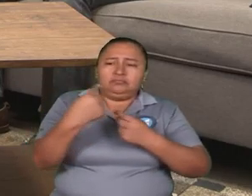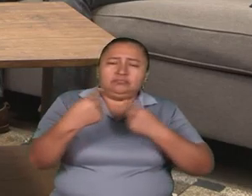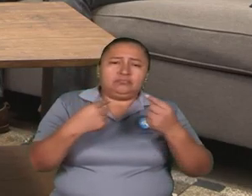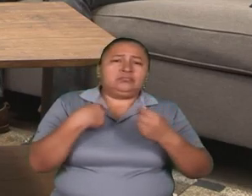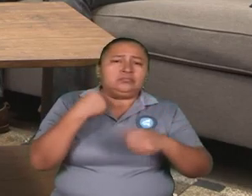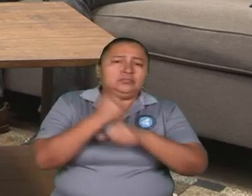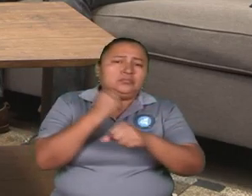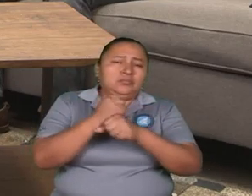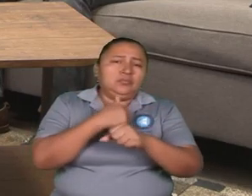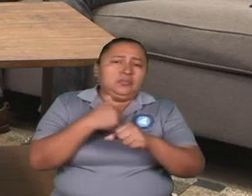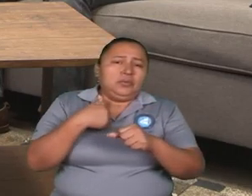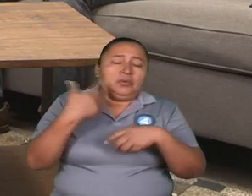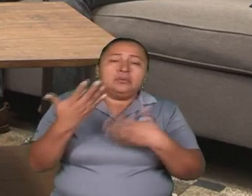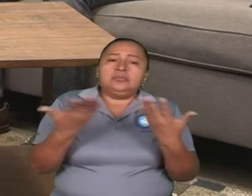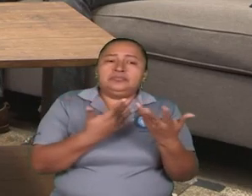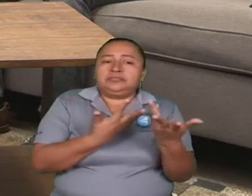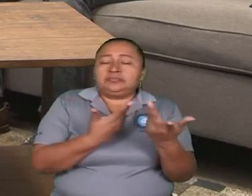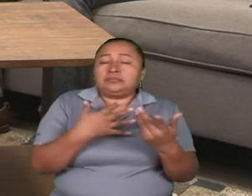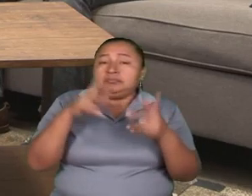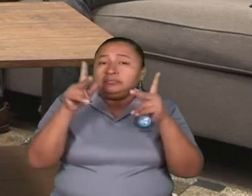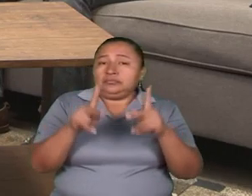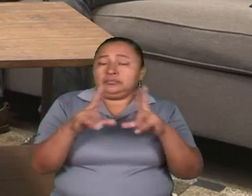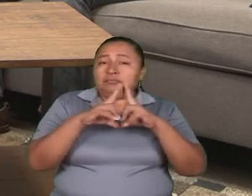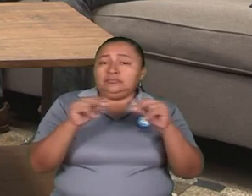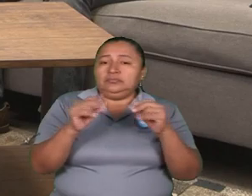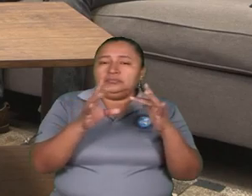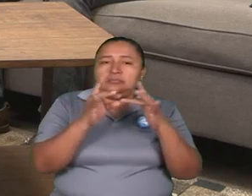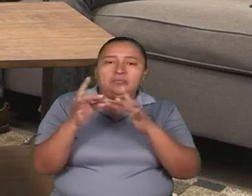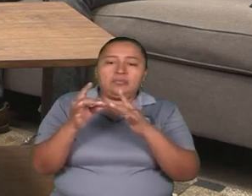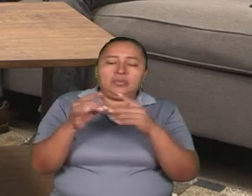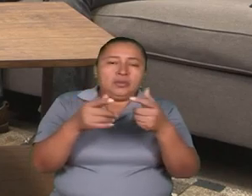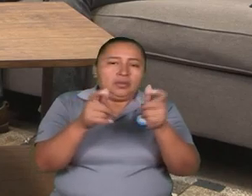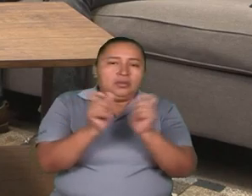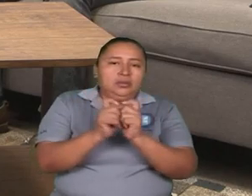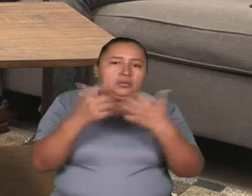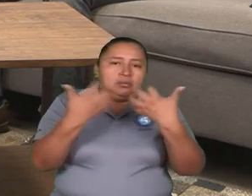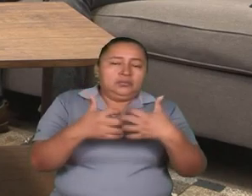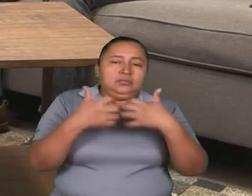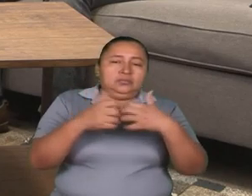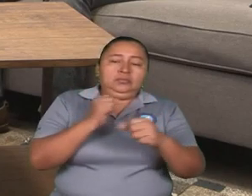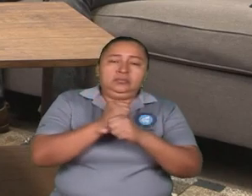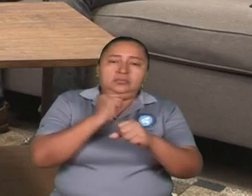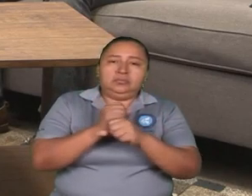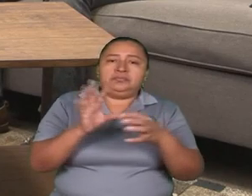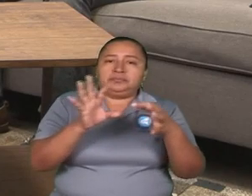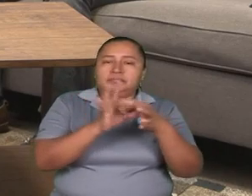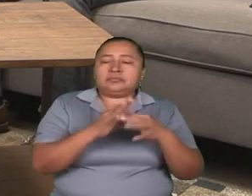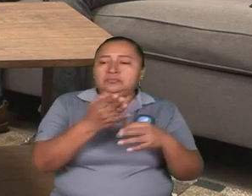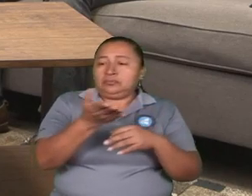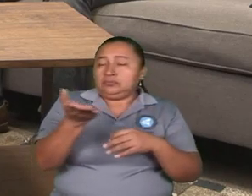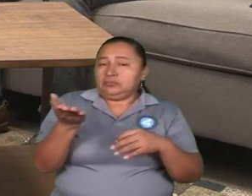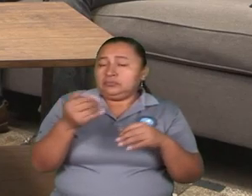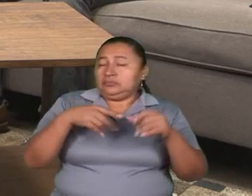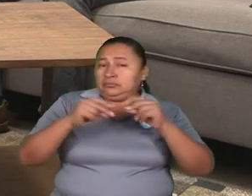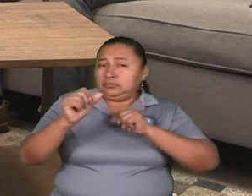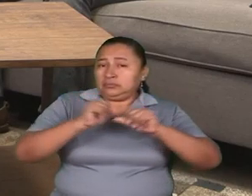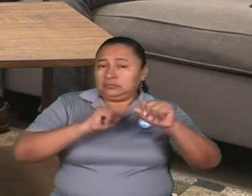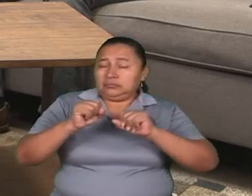Instituto Nicaragüense de Turismo, ya de casa, ya en casa con nosotros conversando sobre este tema. Muy importante todas las acciones que implementan. Compañero,